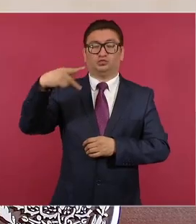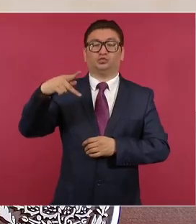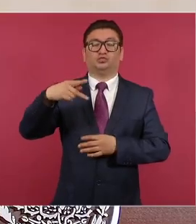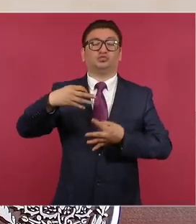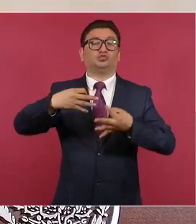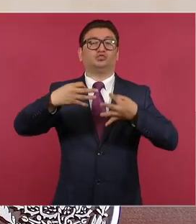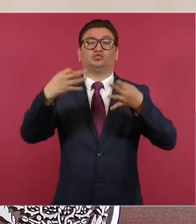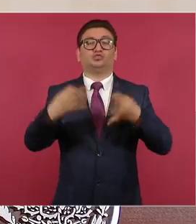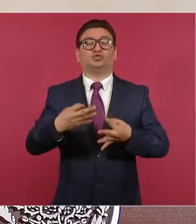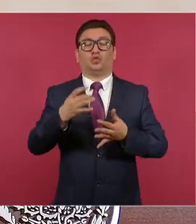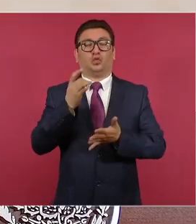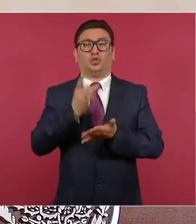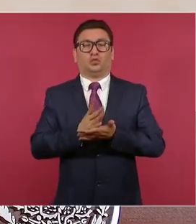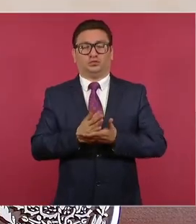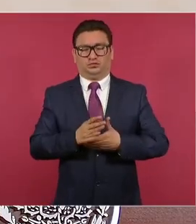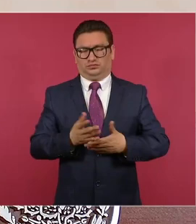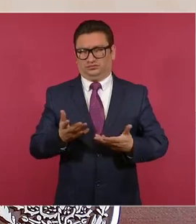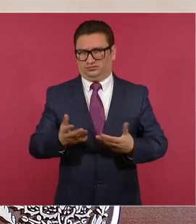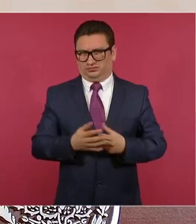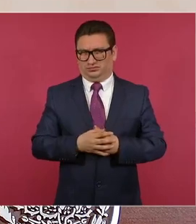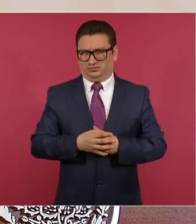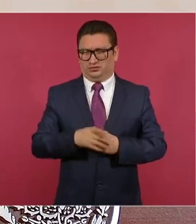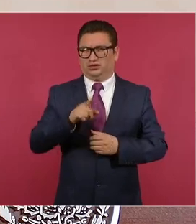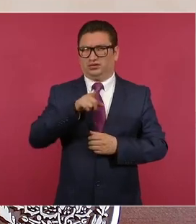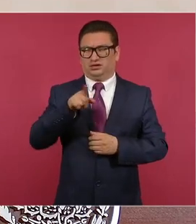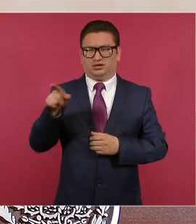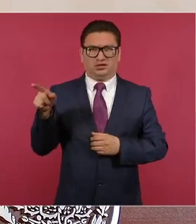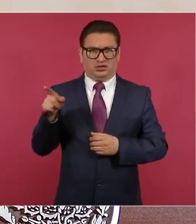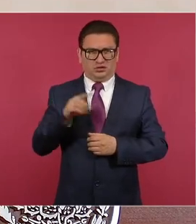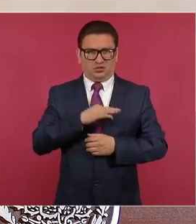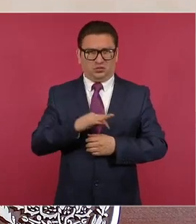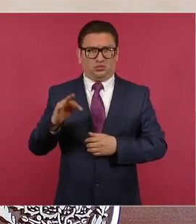certera, son los poseedores,